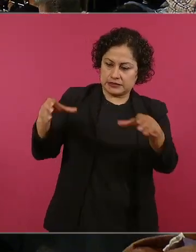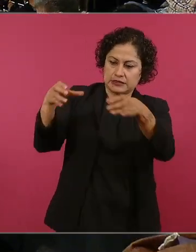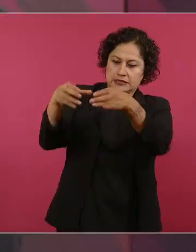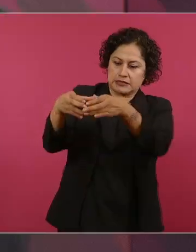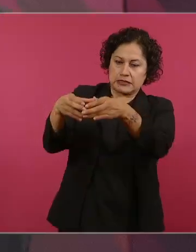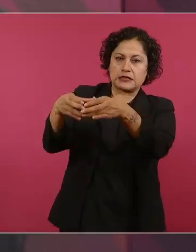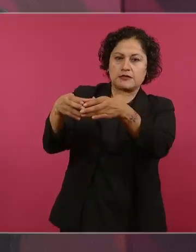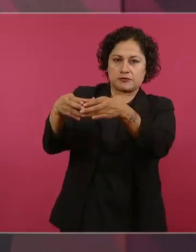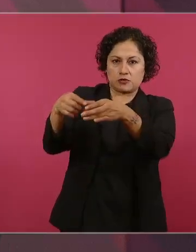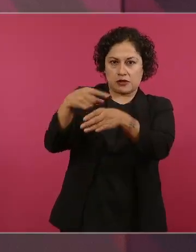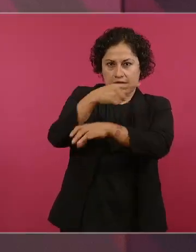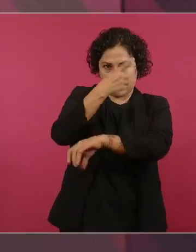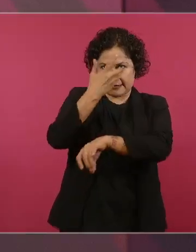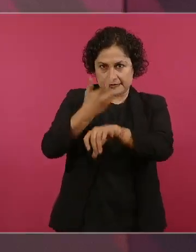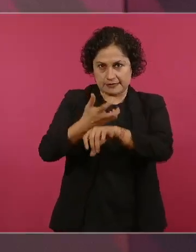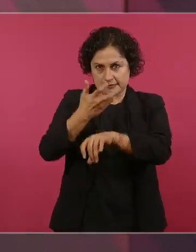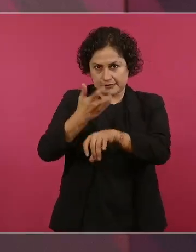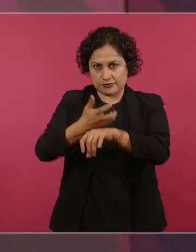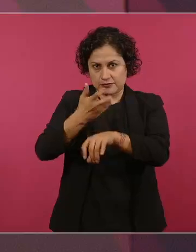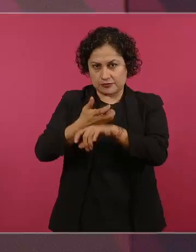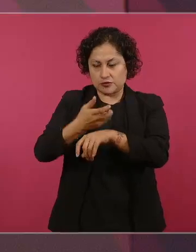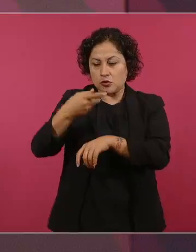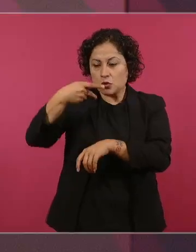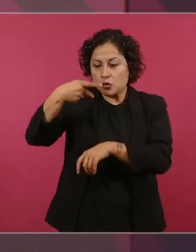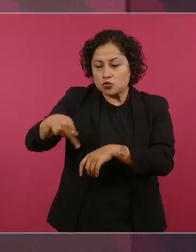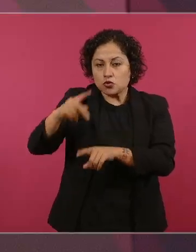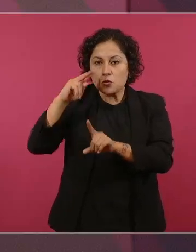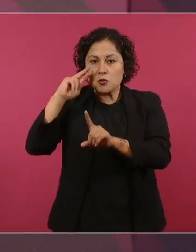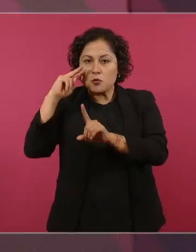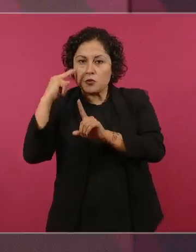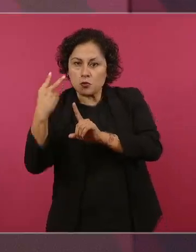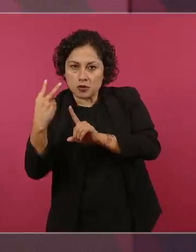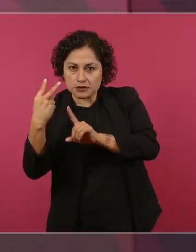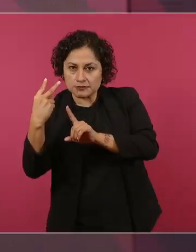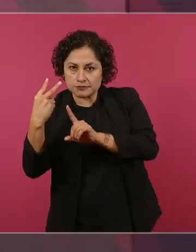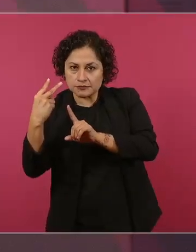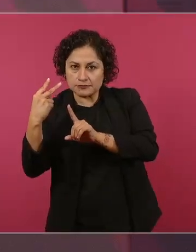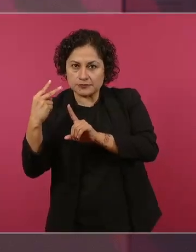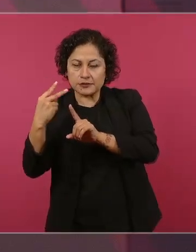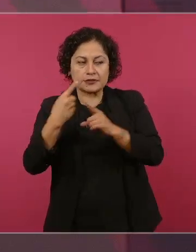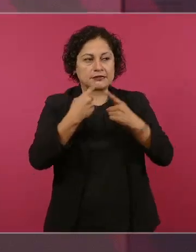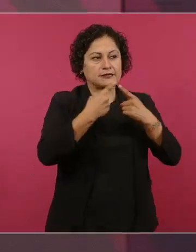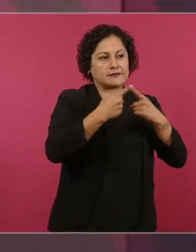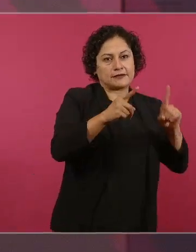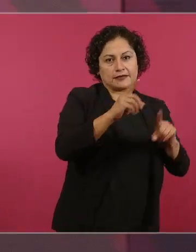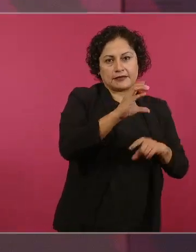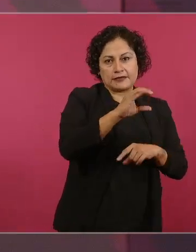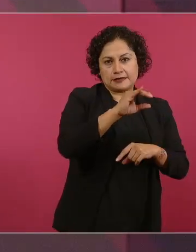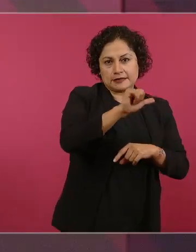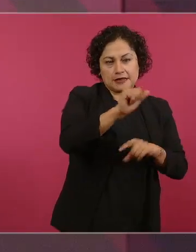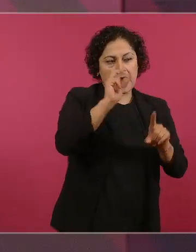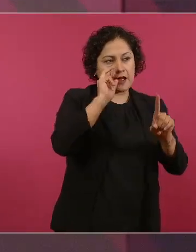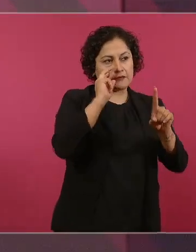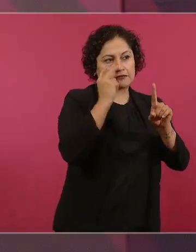otra cosa es lo que hace la CIA,